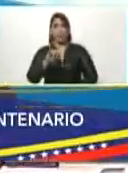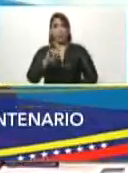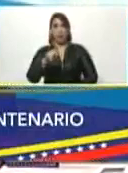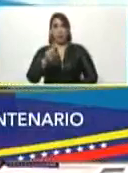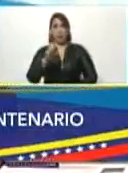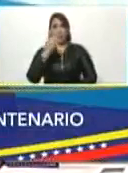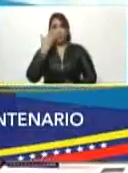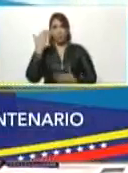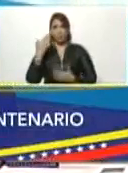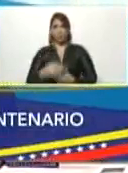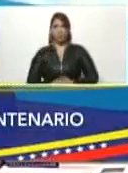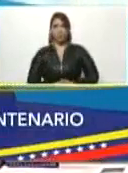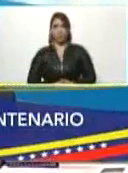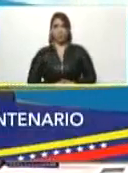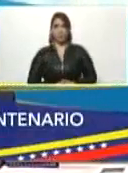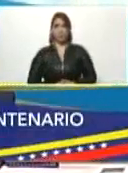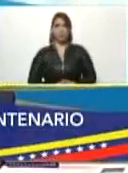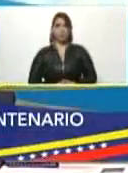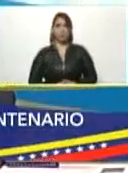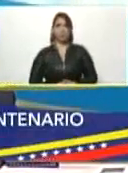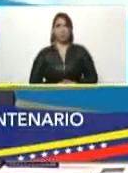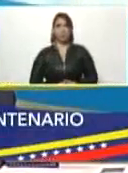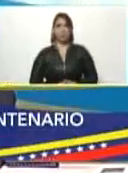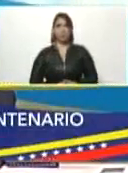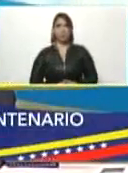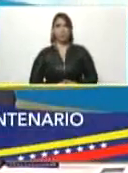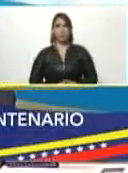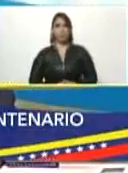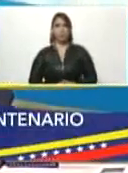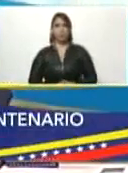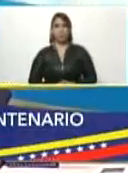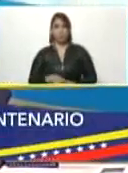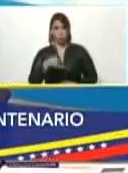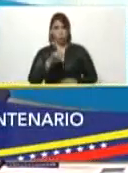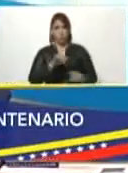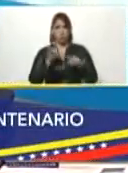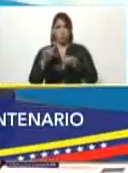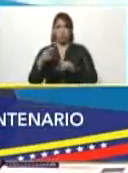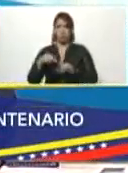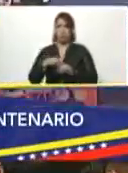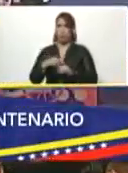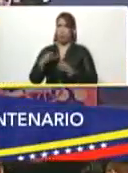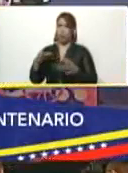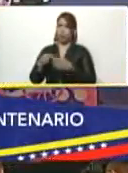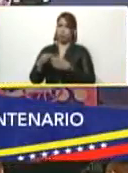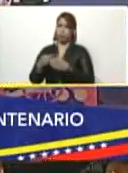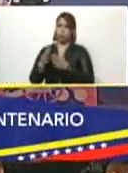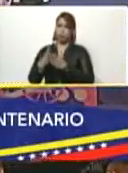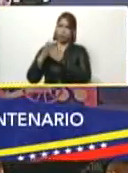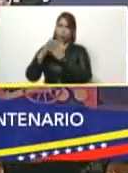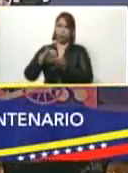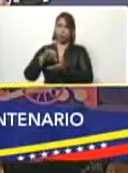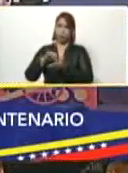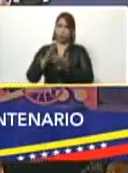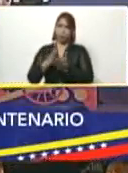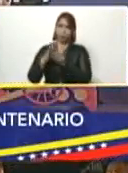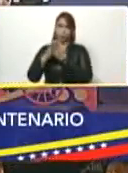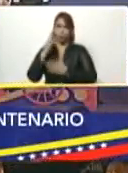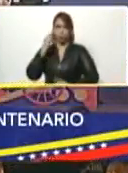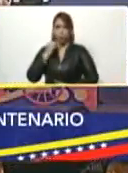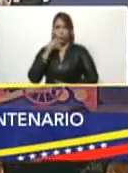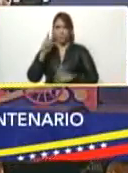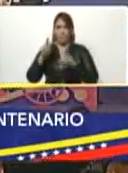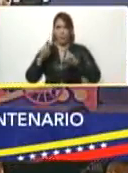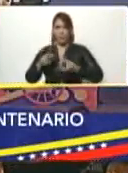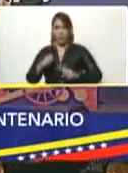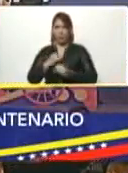Alejandro, este libro lo editaste tú, ¿verdad? Sí, señor, lo editamos en el equipo de trabajo del Centro de Estudios Simón Bolívar. Es una reedición de una